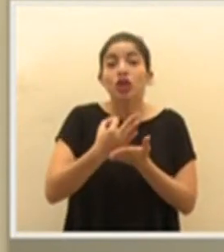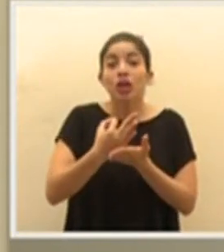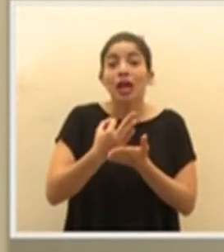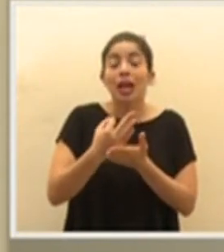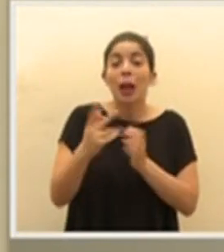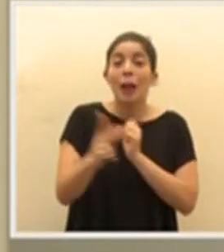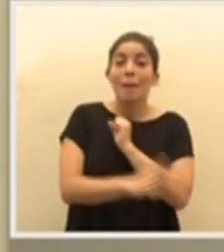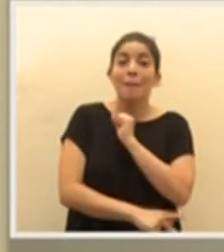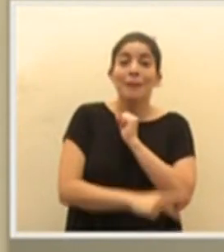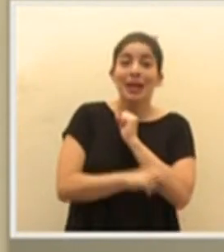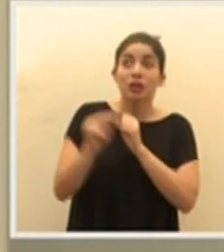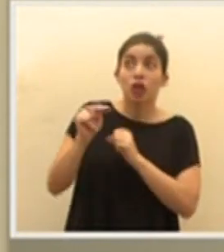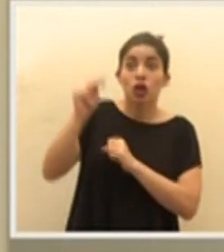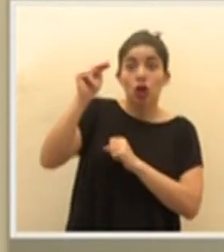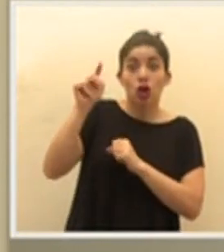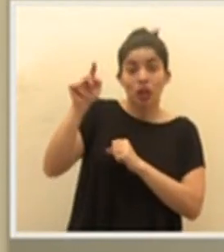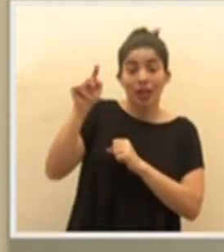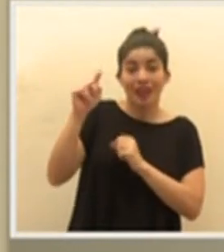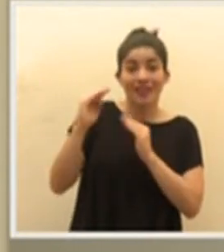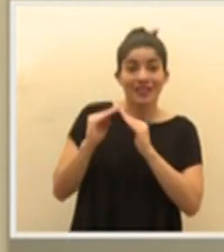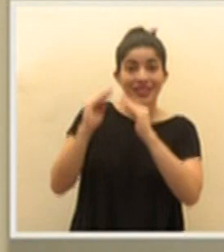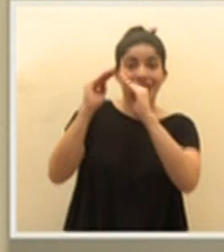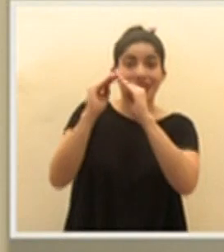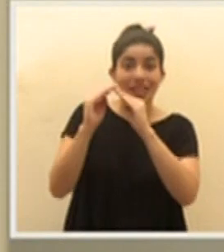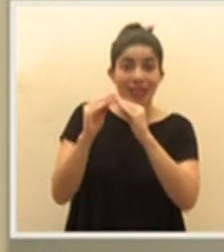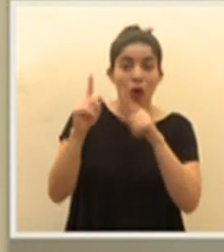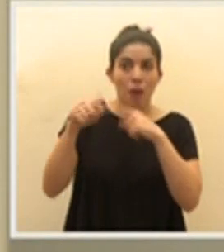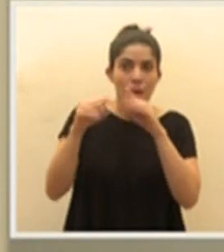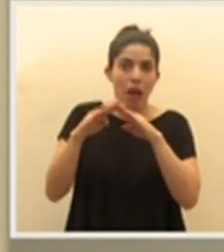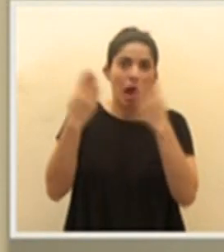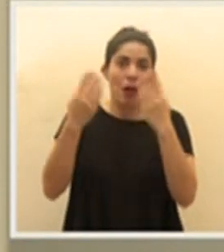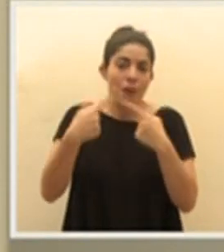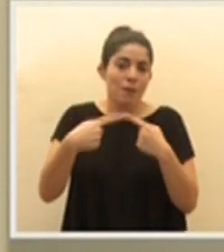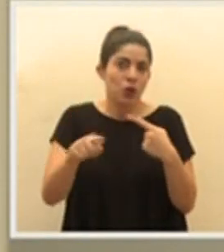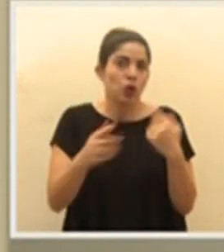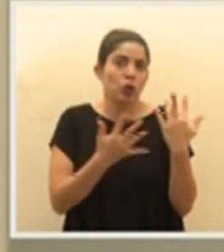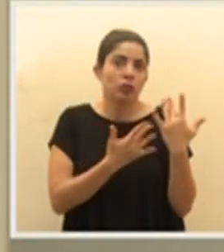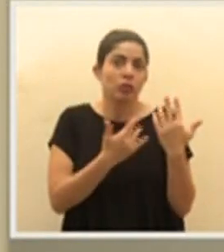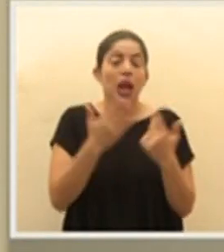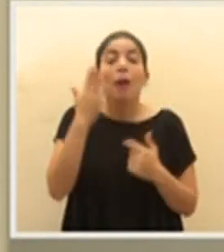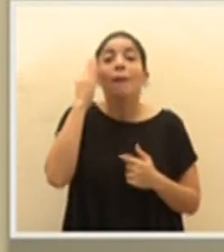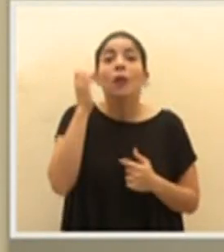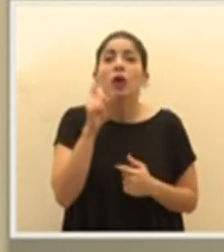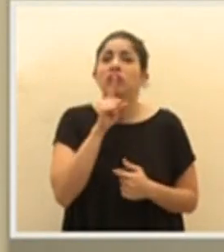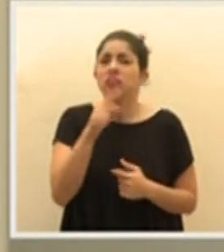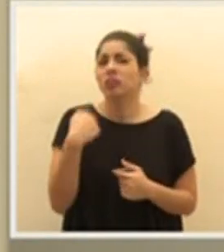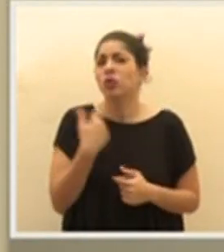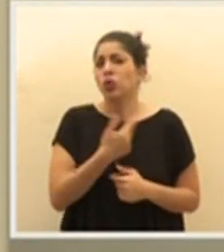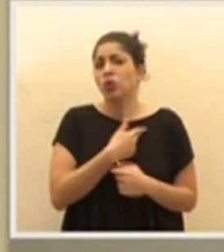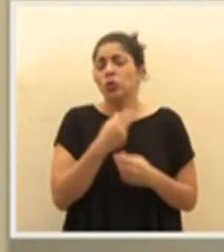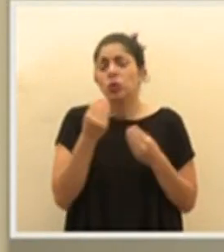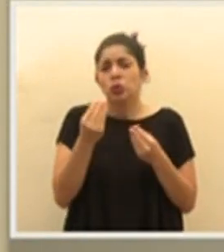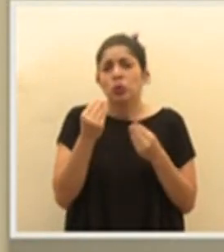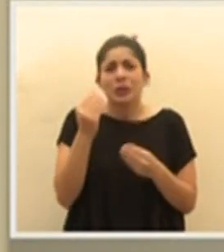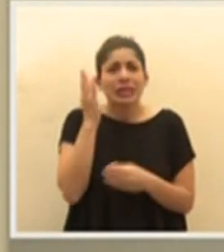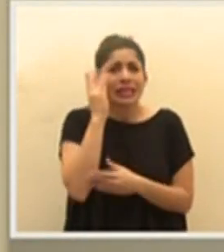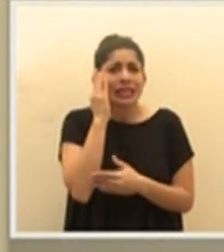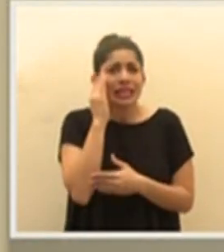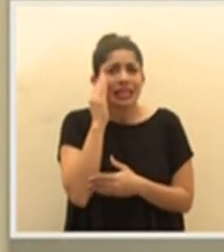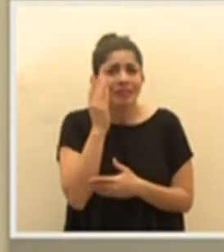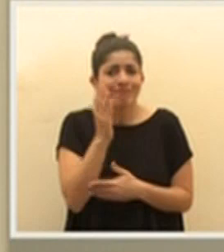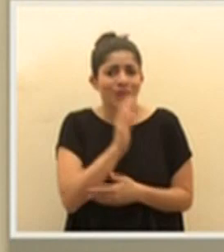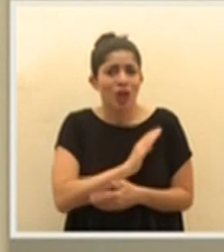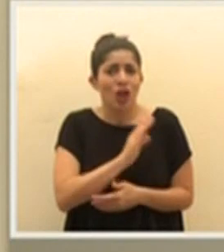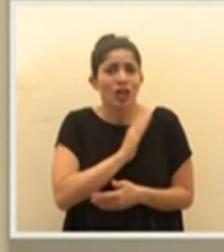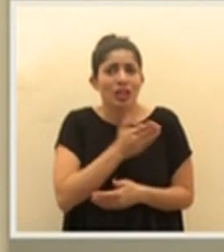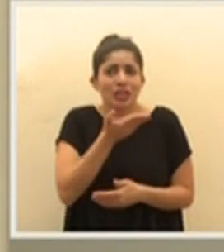país del norte, con nuestro país vecino, porque realmente estamos sumamente preocupados por las condiciones